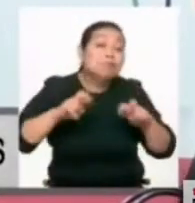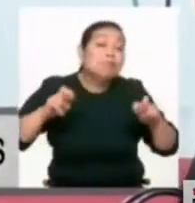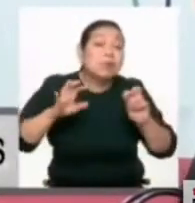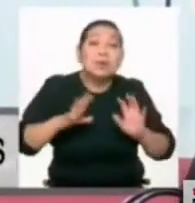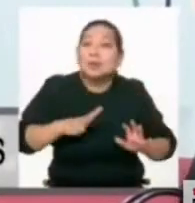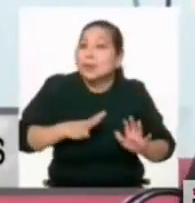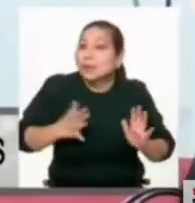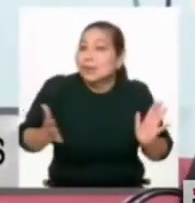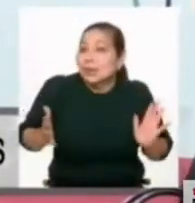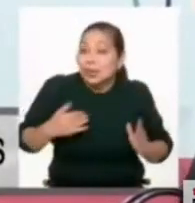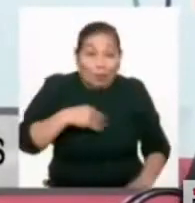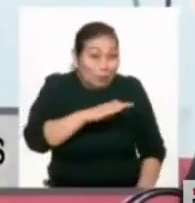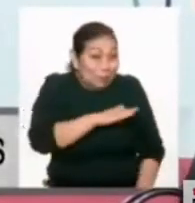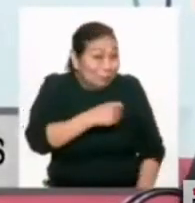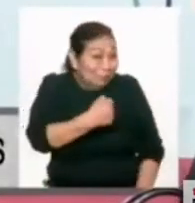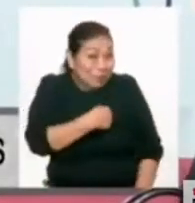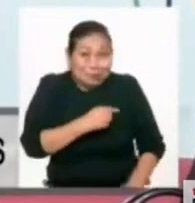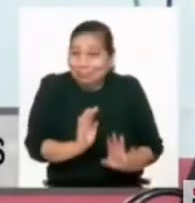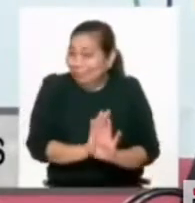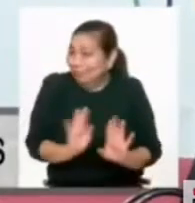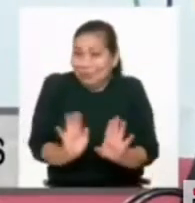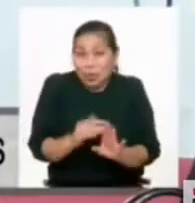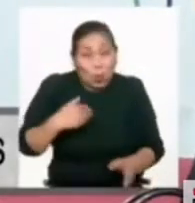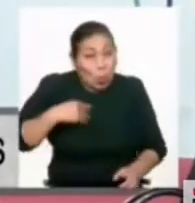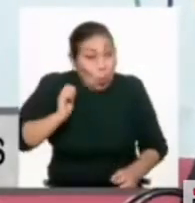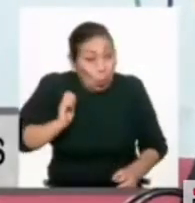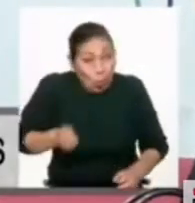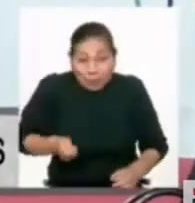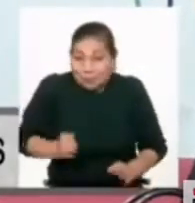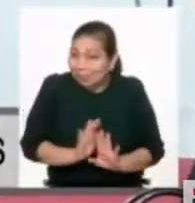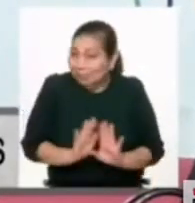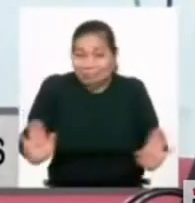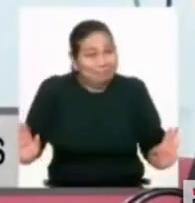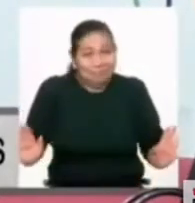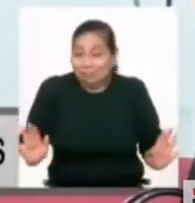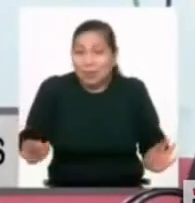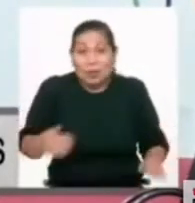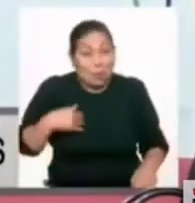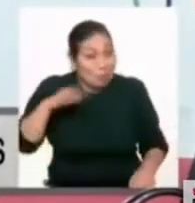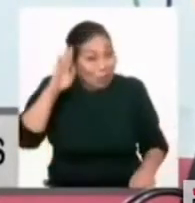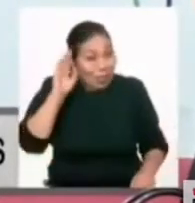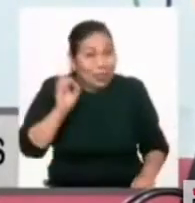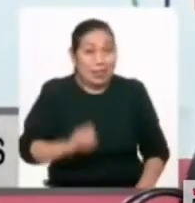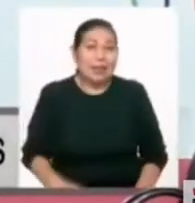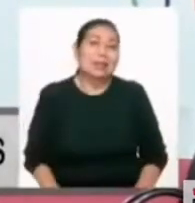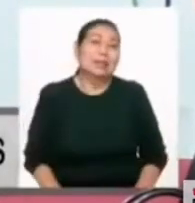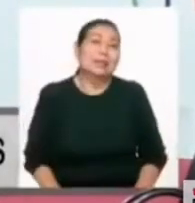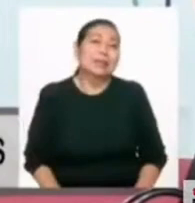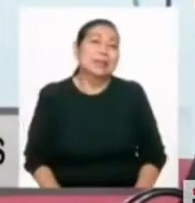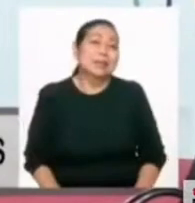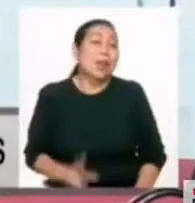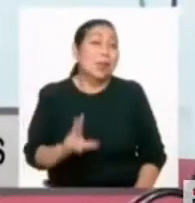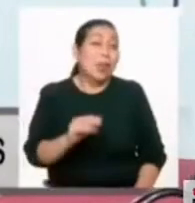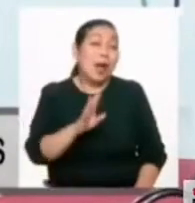investigación. Yo no soy el fiscal, ¿no? Yo no soy juez. y no soy policía. ¿No le parece escandaloso